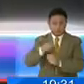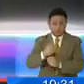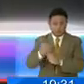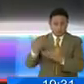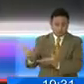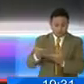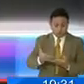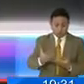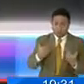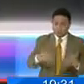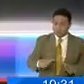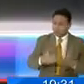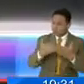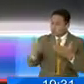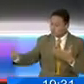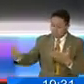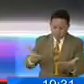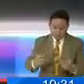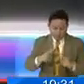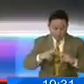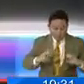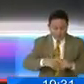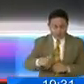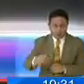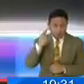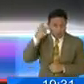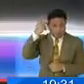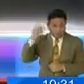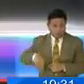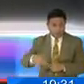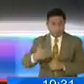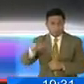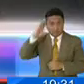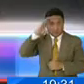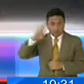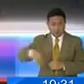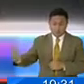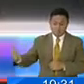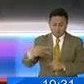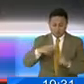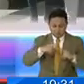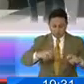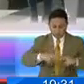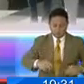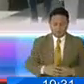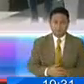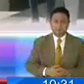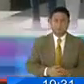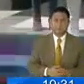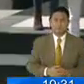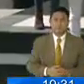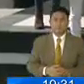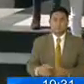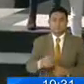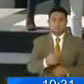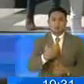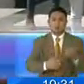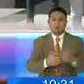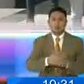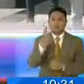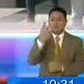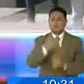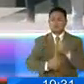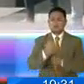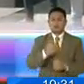ofrecimos todas las facilidades, tanto a los padres cuanto a las autoridades policiales. Este caso data de hace